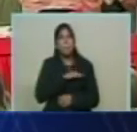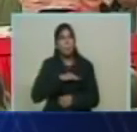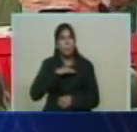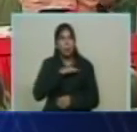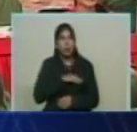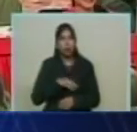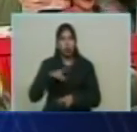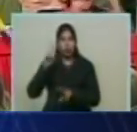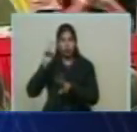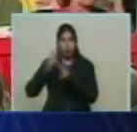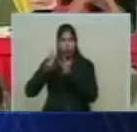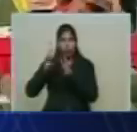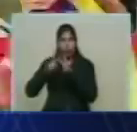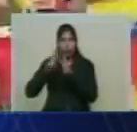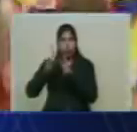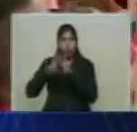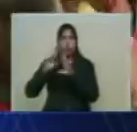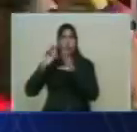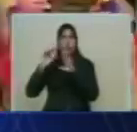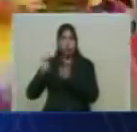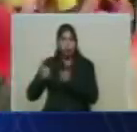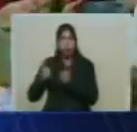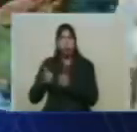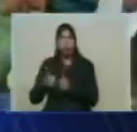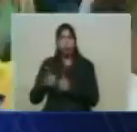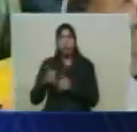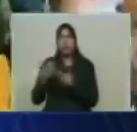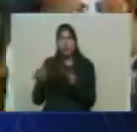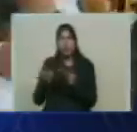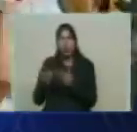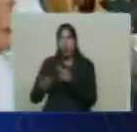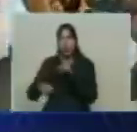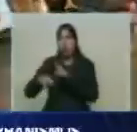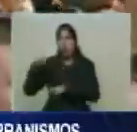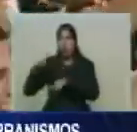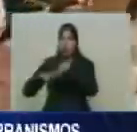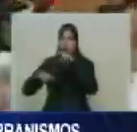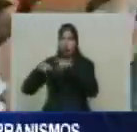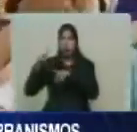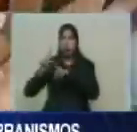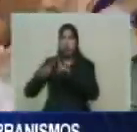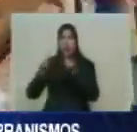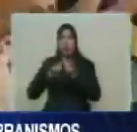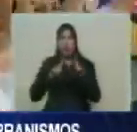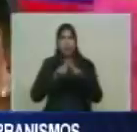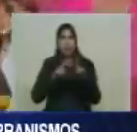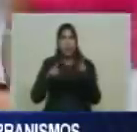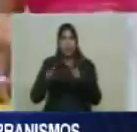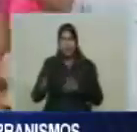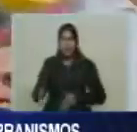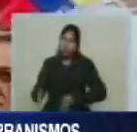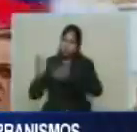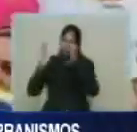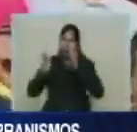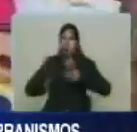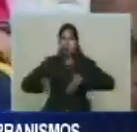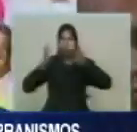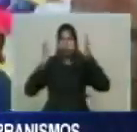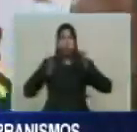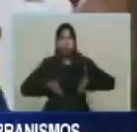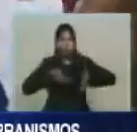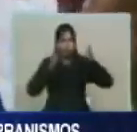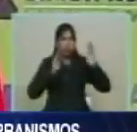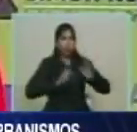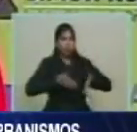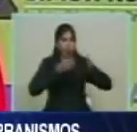Vivienda Venezuela para iniciar la construcción de varios desarrollos urbanísticos de la Gran Misión